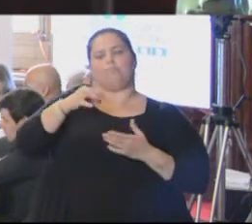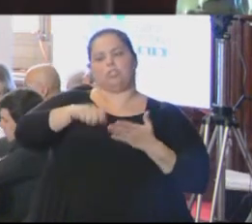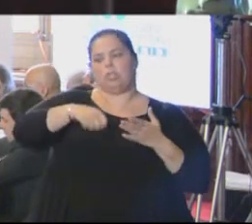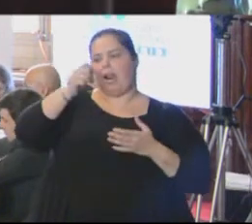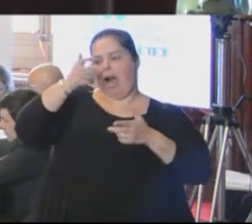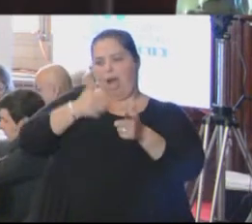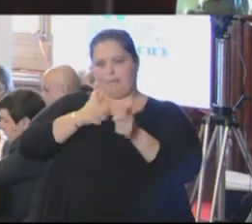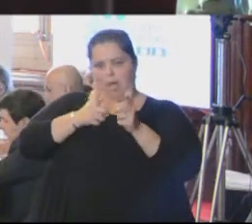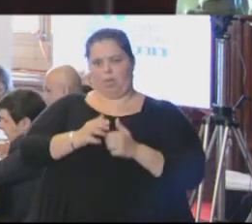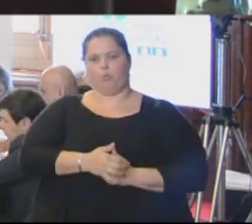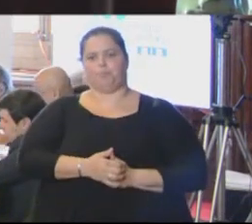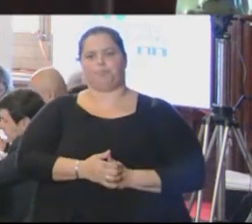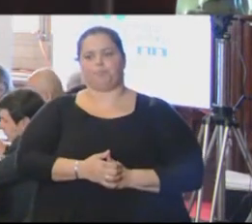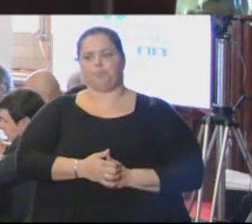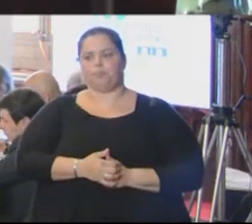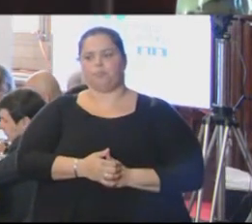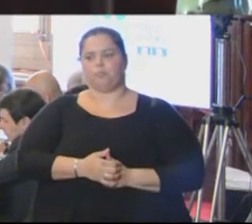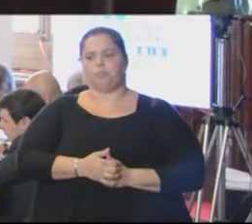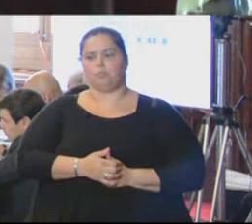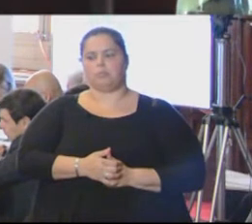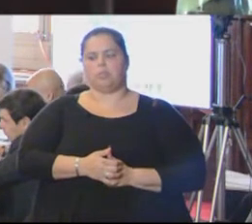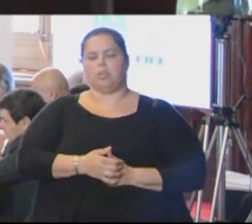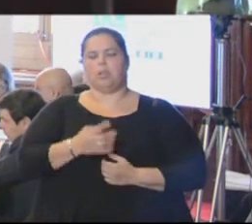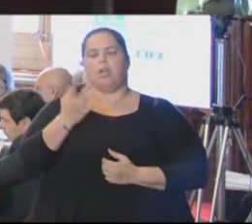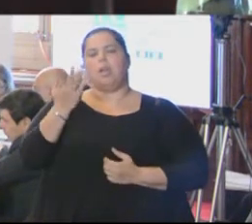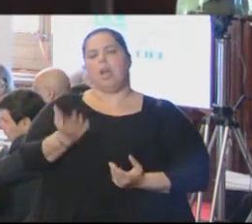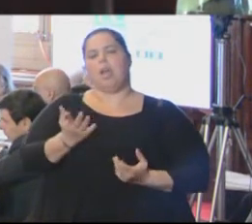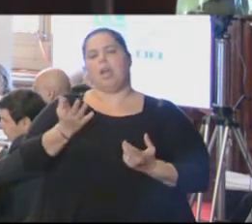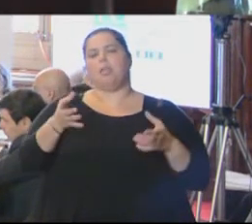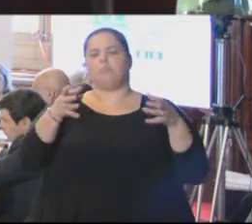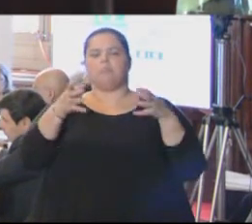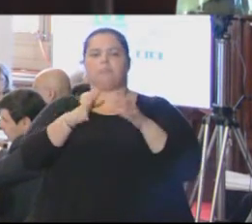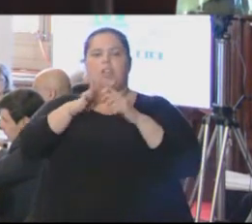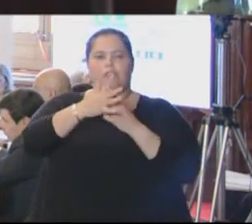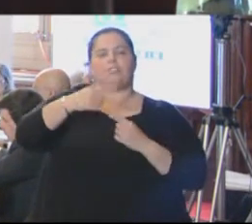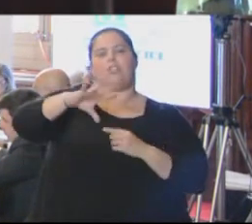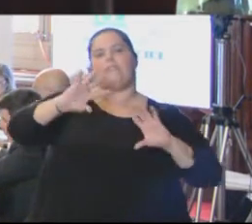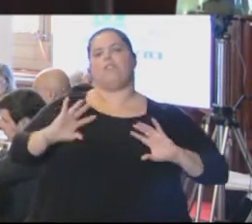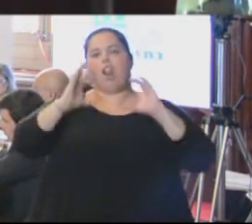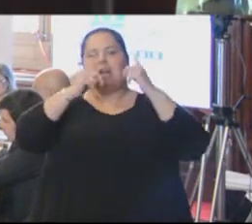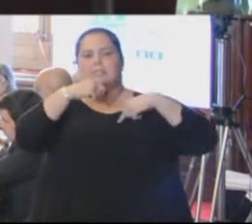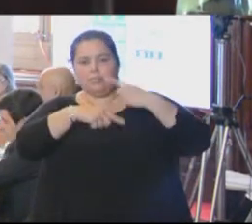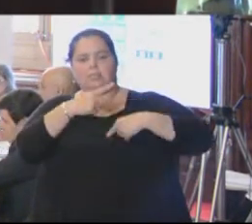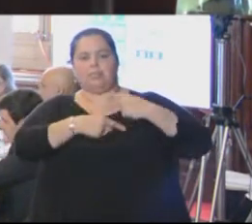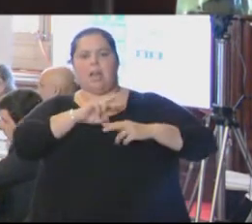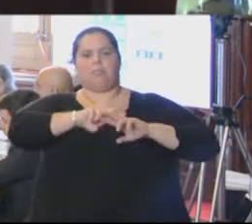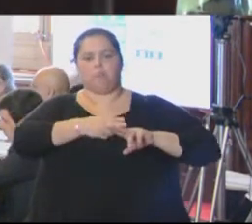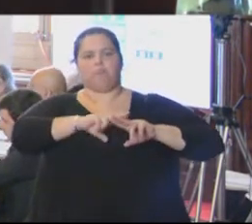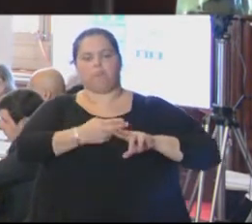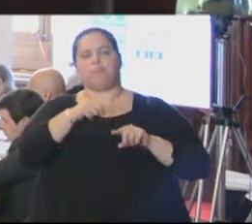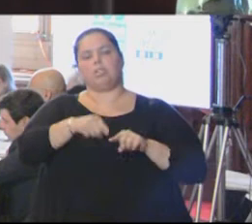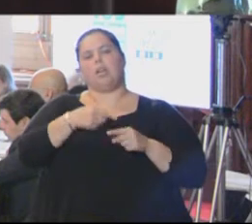paz. El contexto de violencia sistemática en contra de líderes sociales y defensores de derechos humanos en